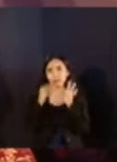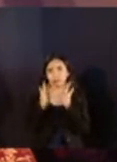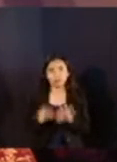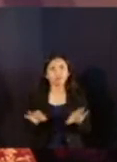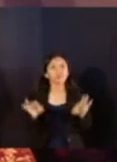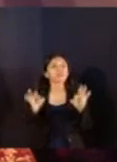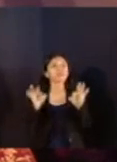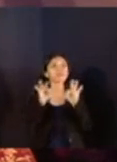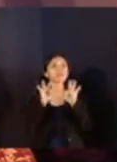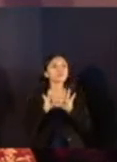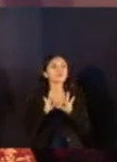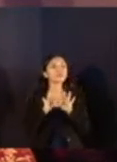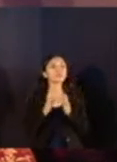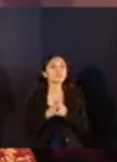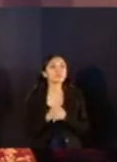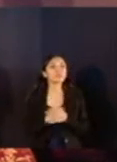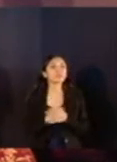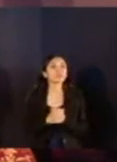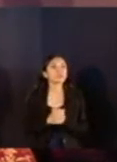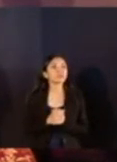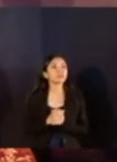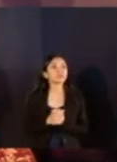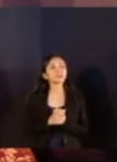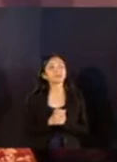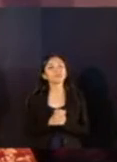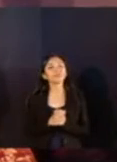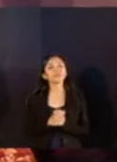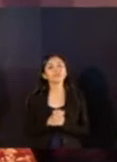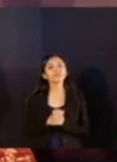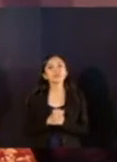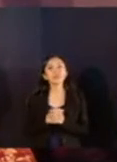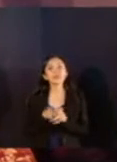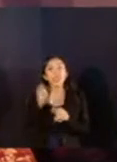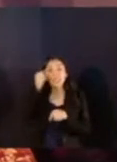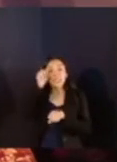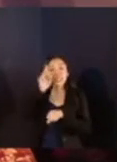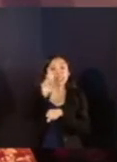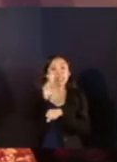es que la Secretaría de Instrucción Pública y Bellas Artes